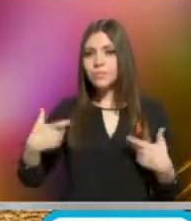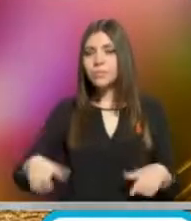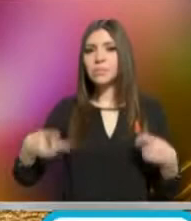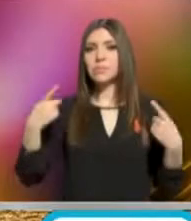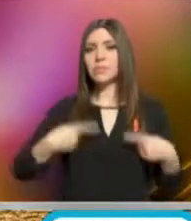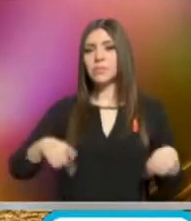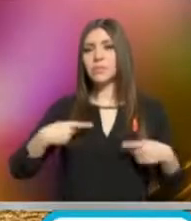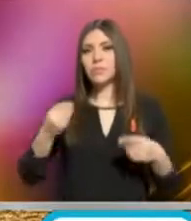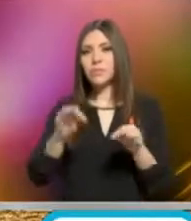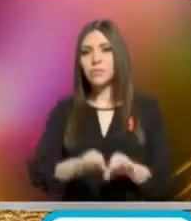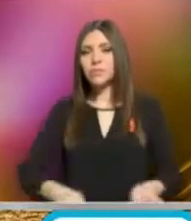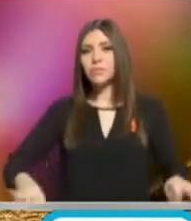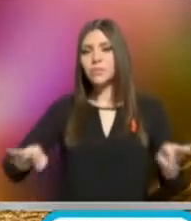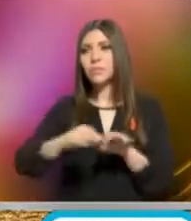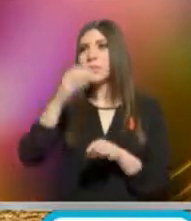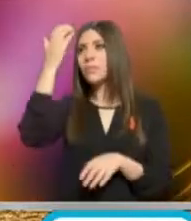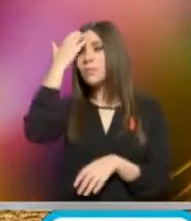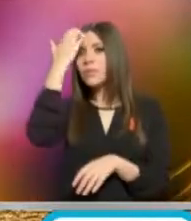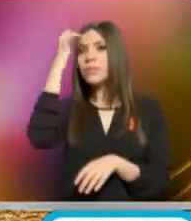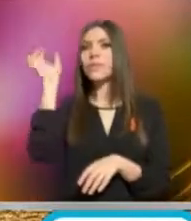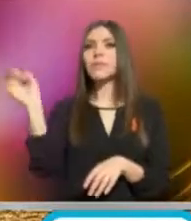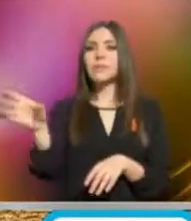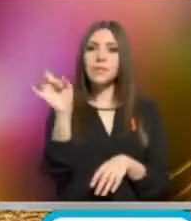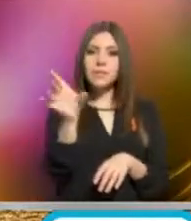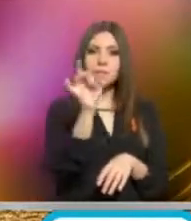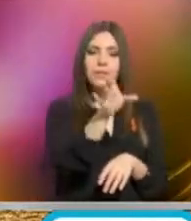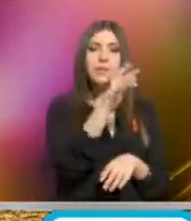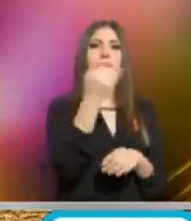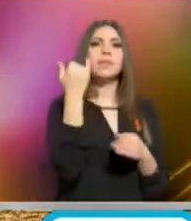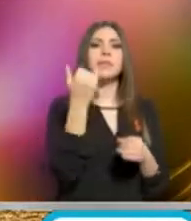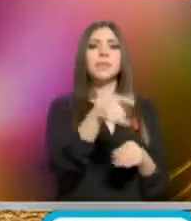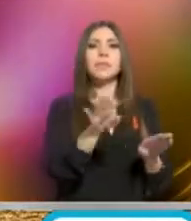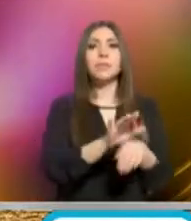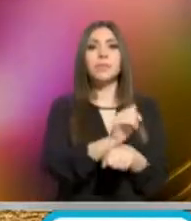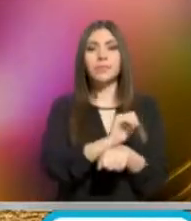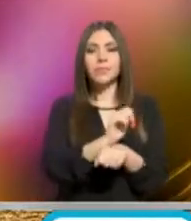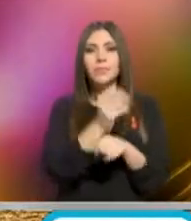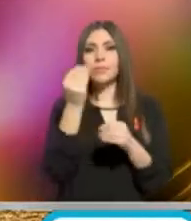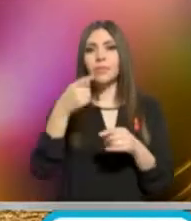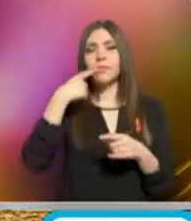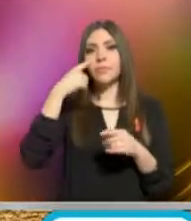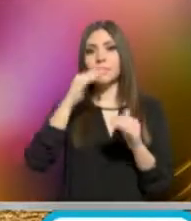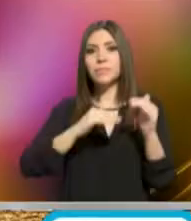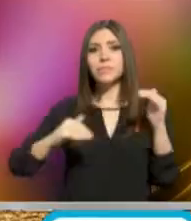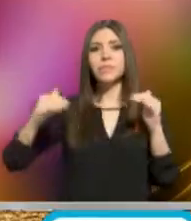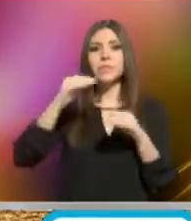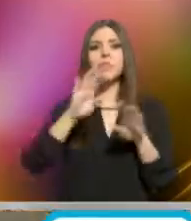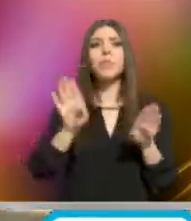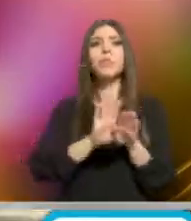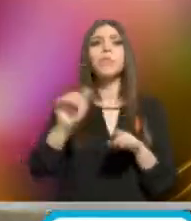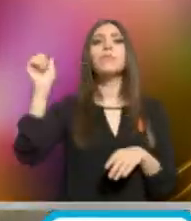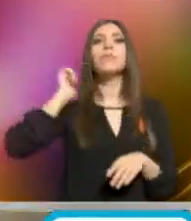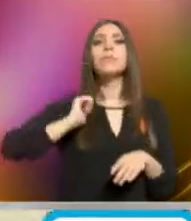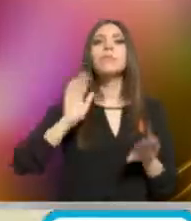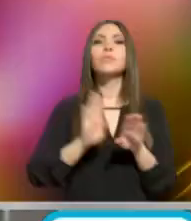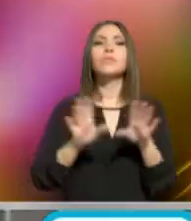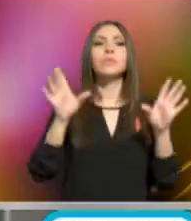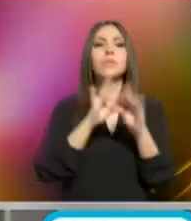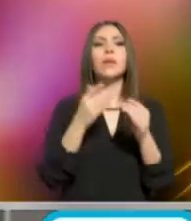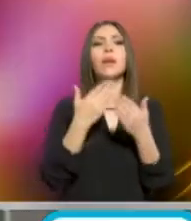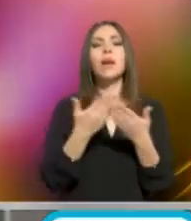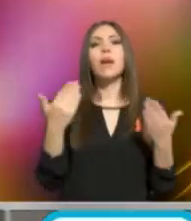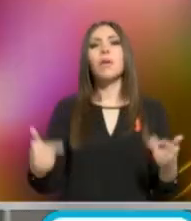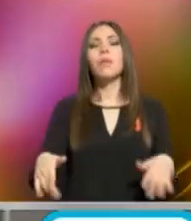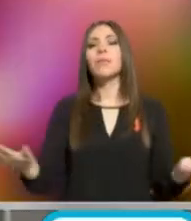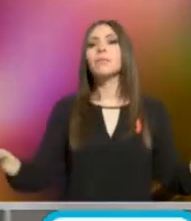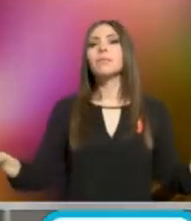gente importante, con situaciones que prácticamente el mundo del espectáculo ya no vive, y cómo de ahí están viviendo